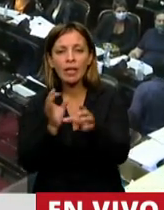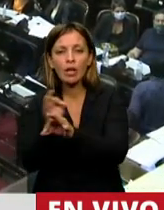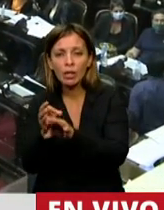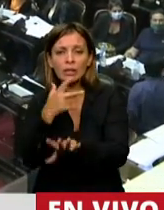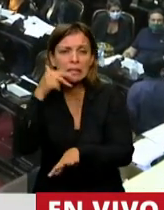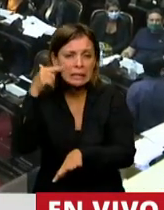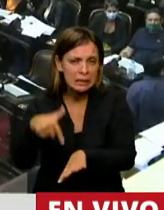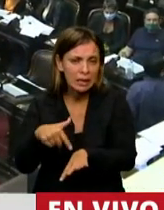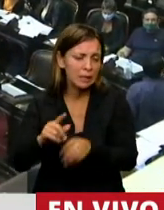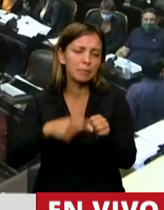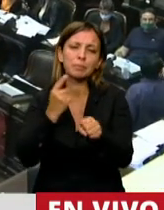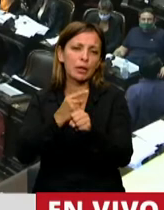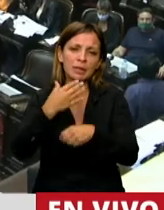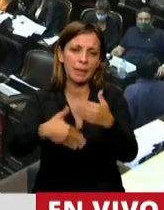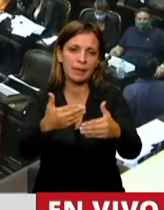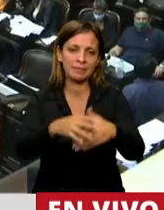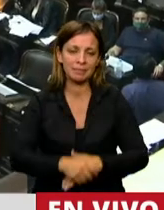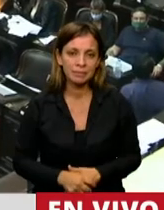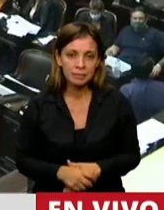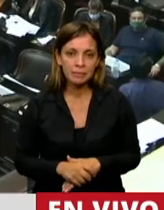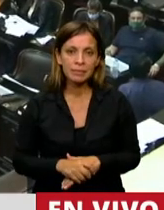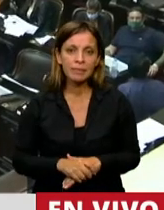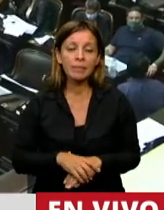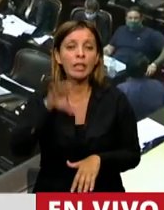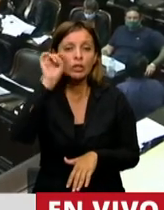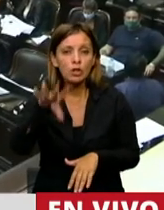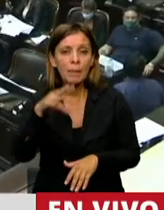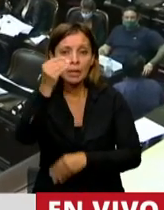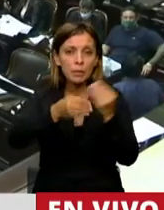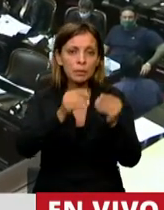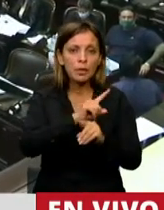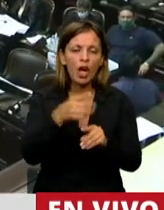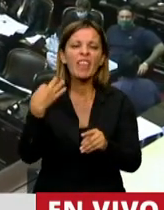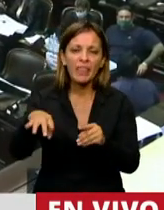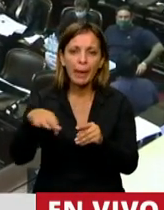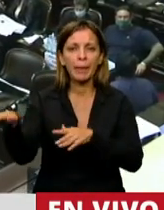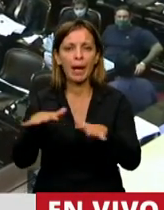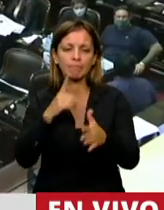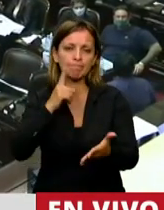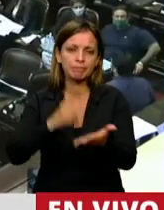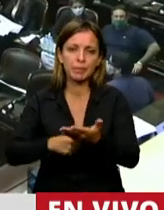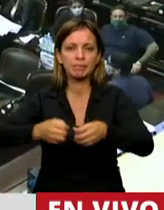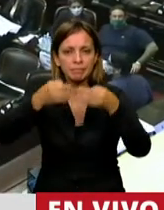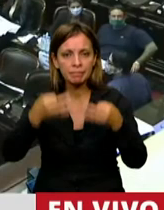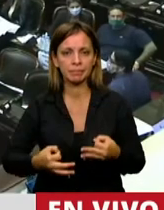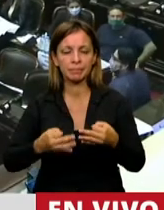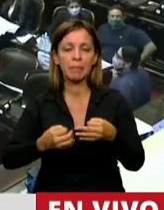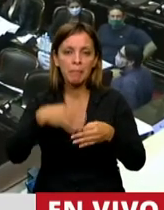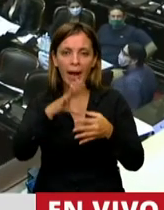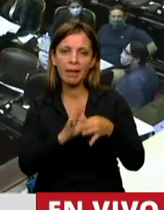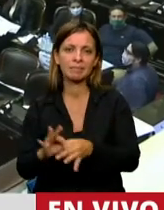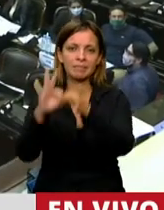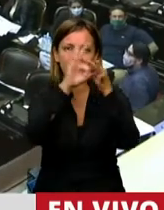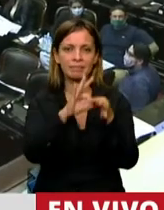educación no puede salir adelante nunca, y no solamente con un presupuesto, sino con acciones certeras que vayan a la federalización de